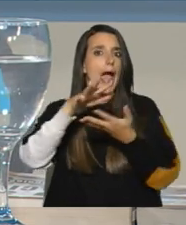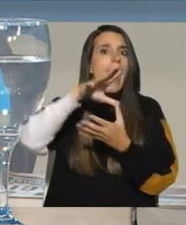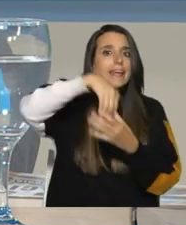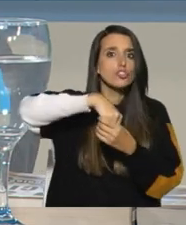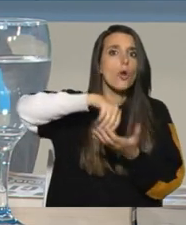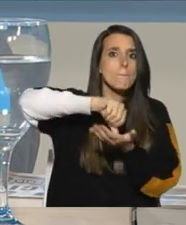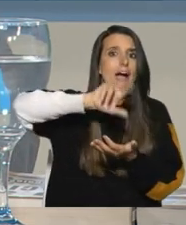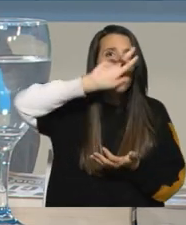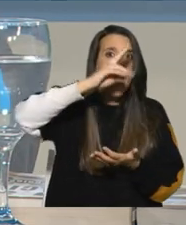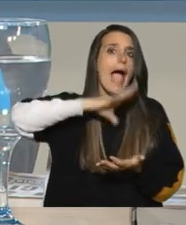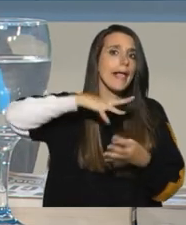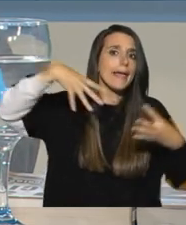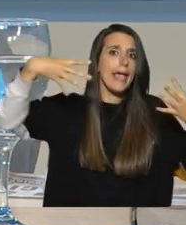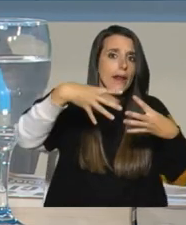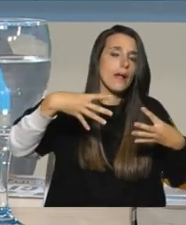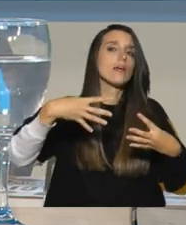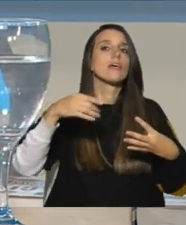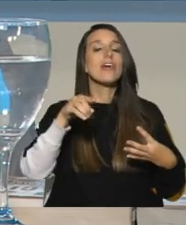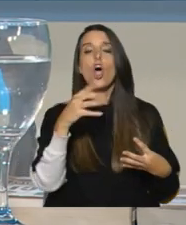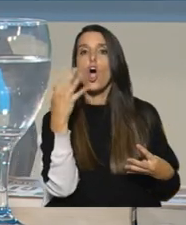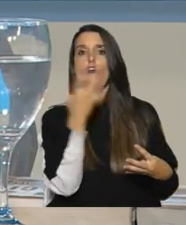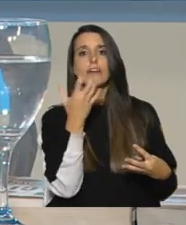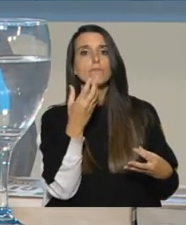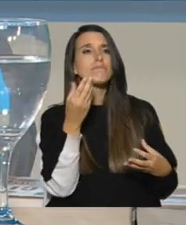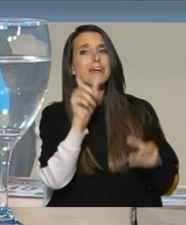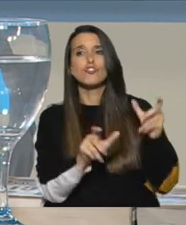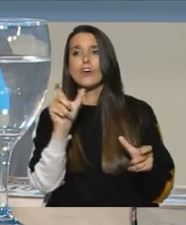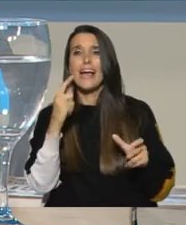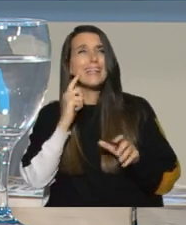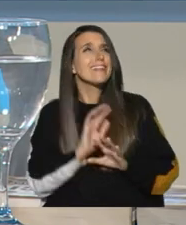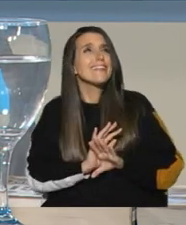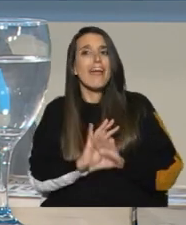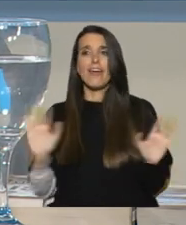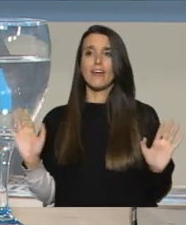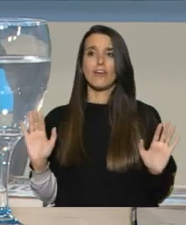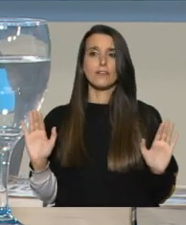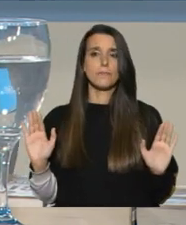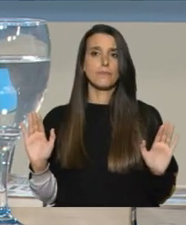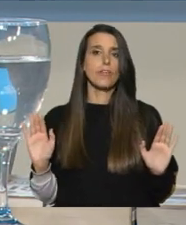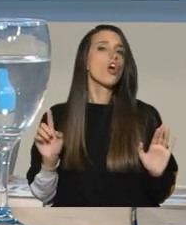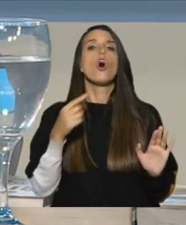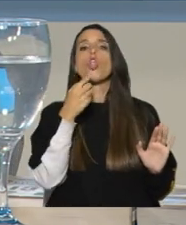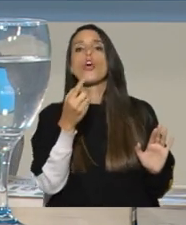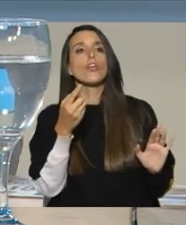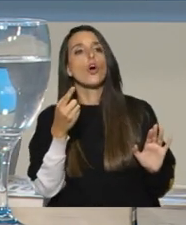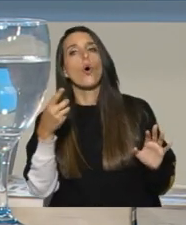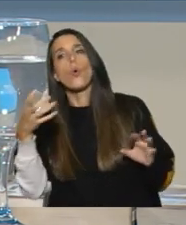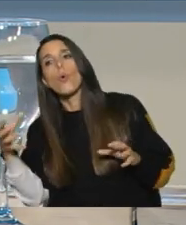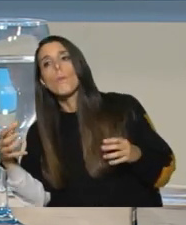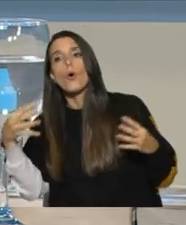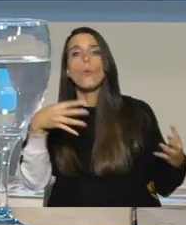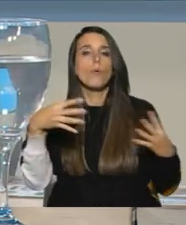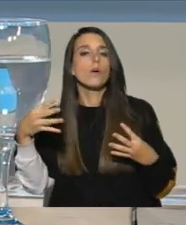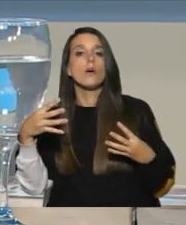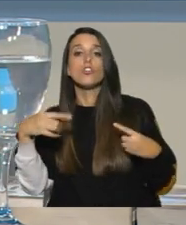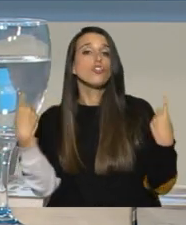que lamentablemente fue trágico para mucha gente inocente. Y no hablo de ambos lados porque somos todos